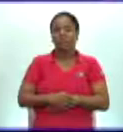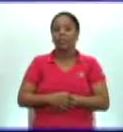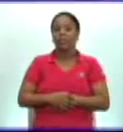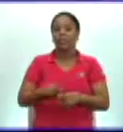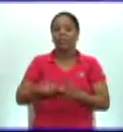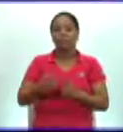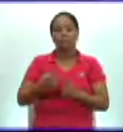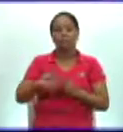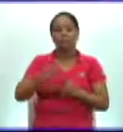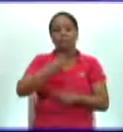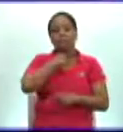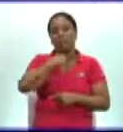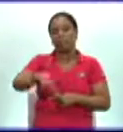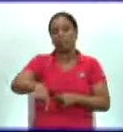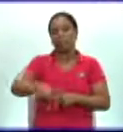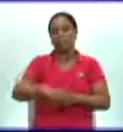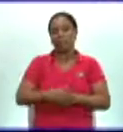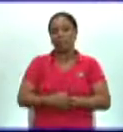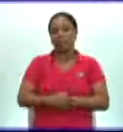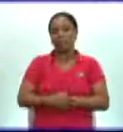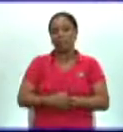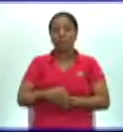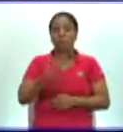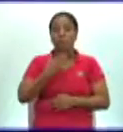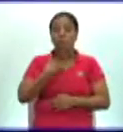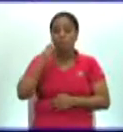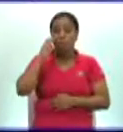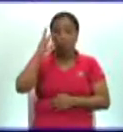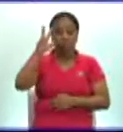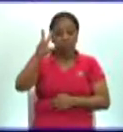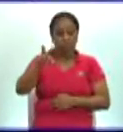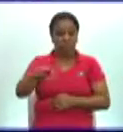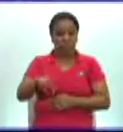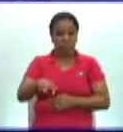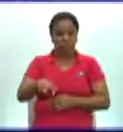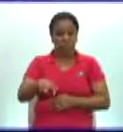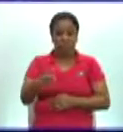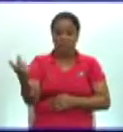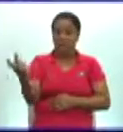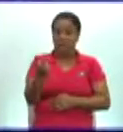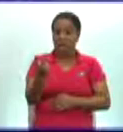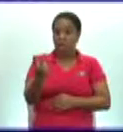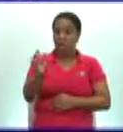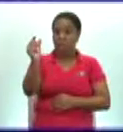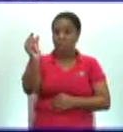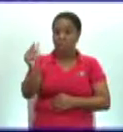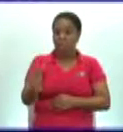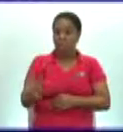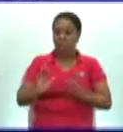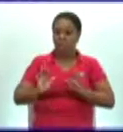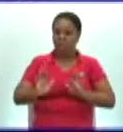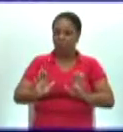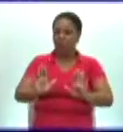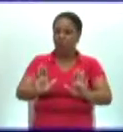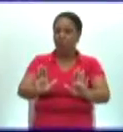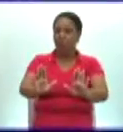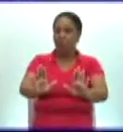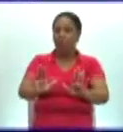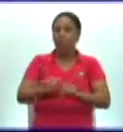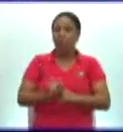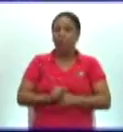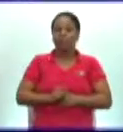otro ejemplo. Como pueden observar, hay dos personas que empujan ese